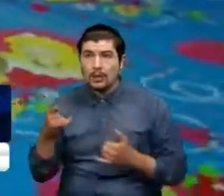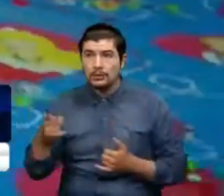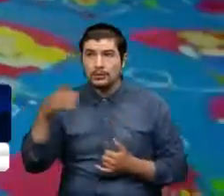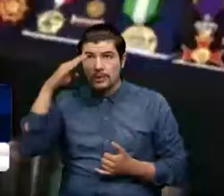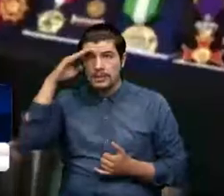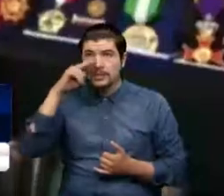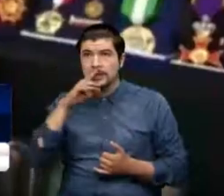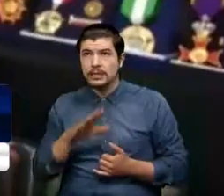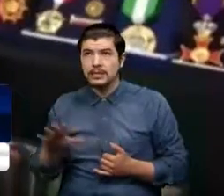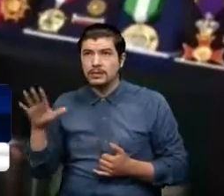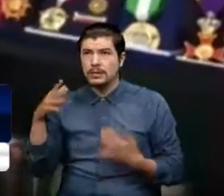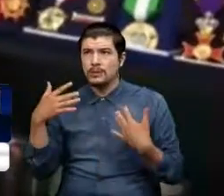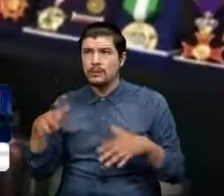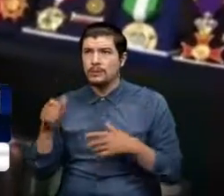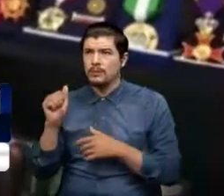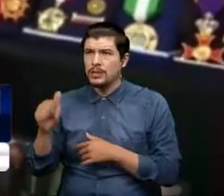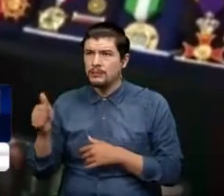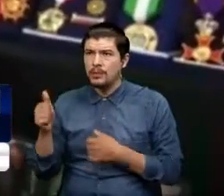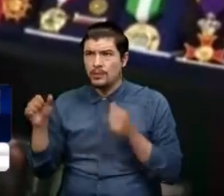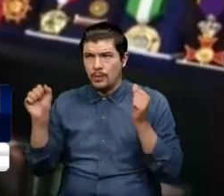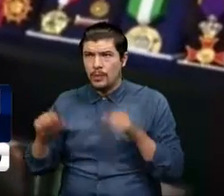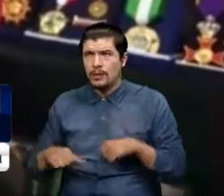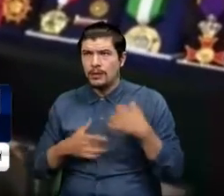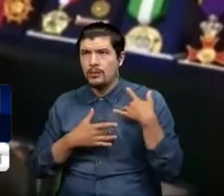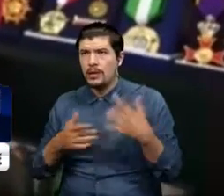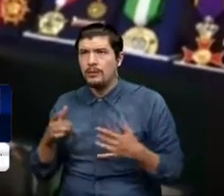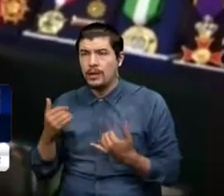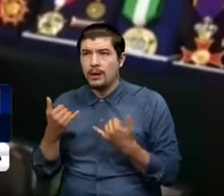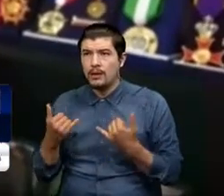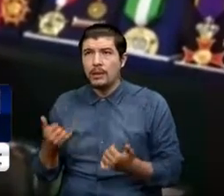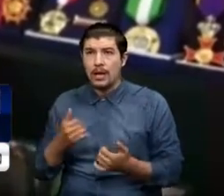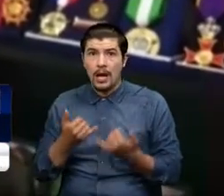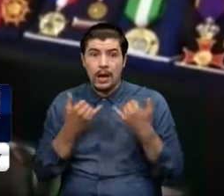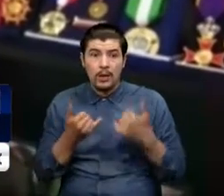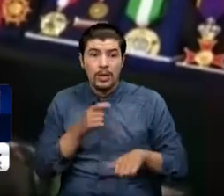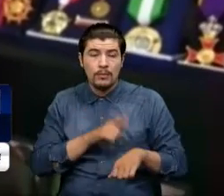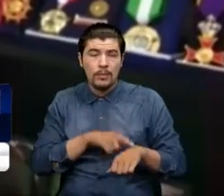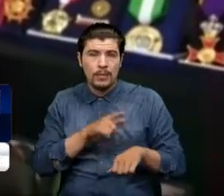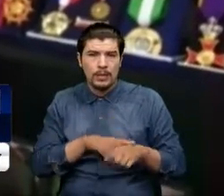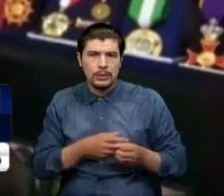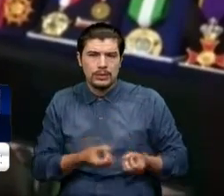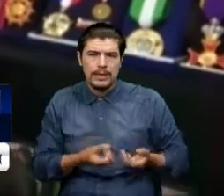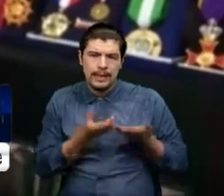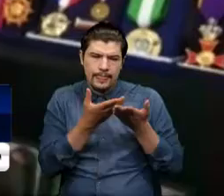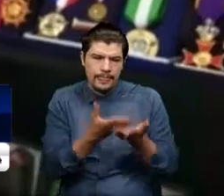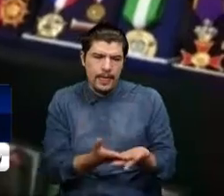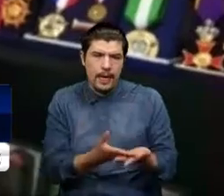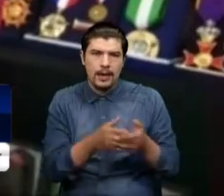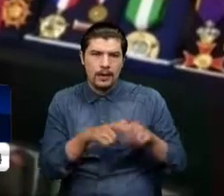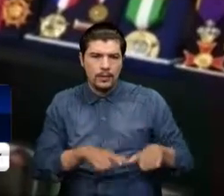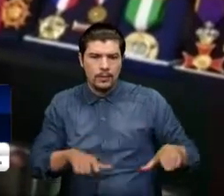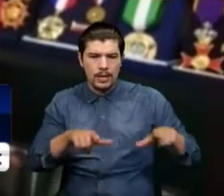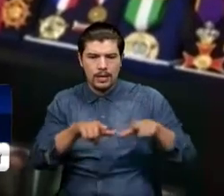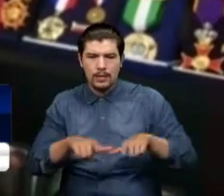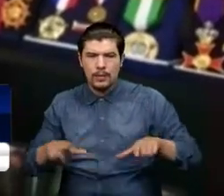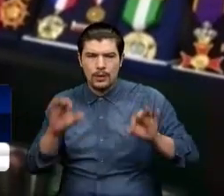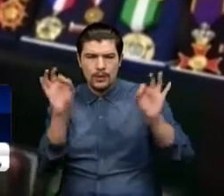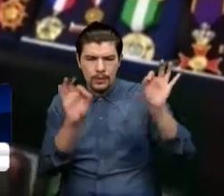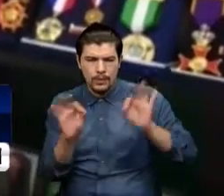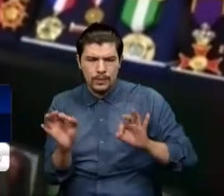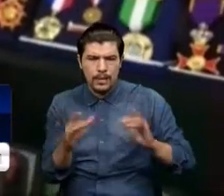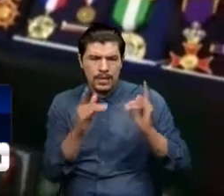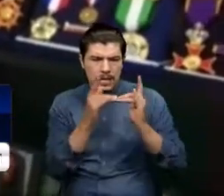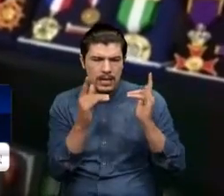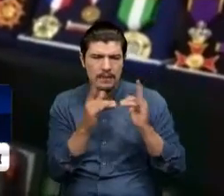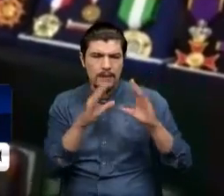muy altruista de poder colaborarle a ella. En este momento se le dispuso unas habitaciones, se le arreglaron